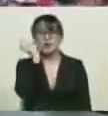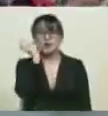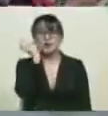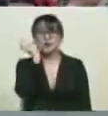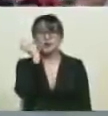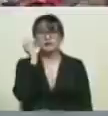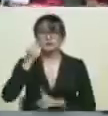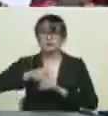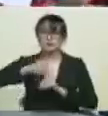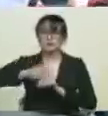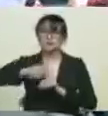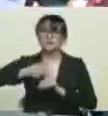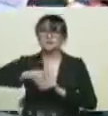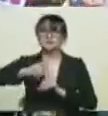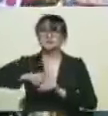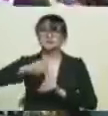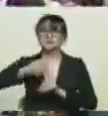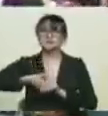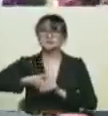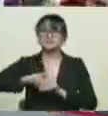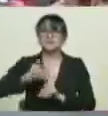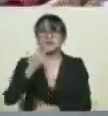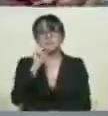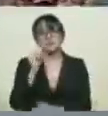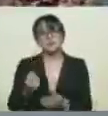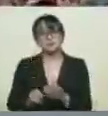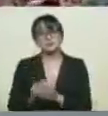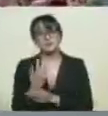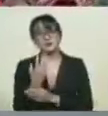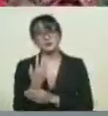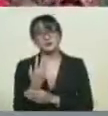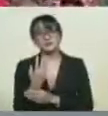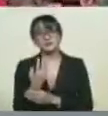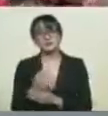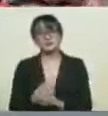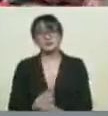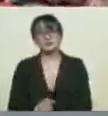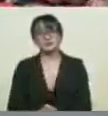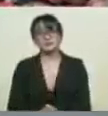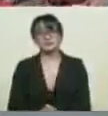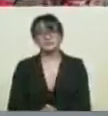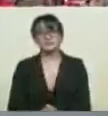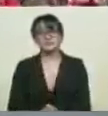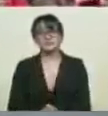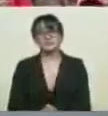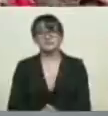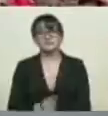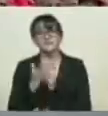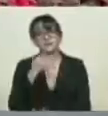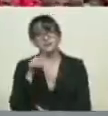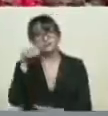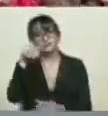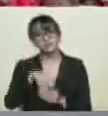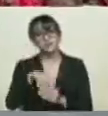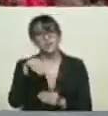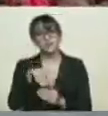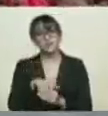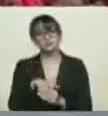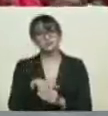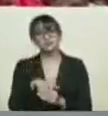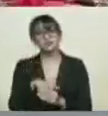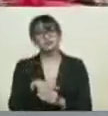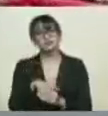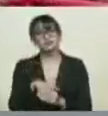hombre guerrero, el 20 de mayo, si sales a votar,